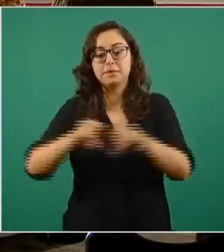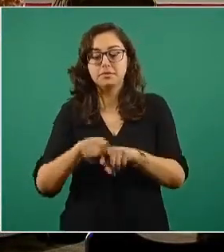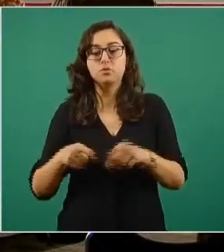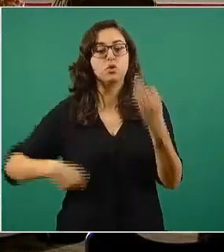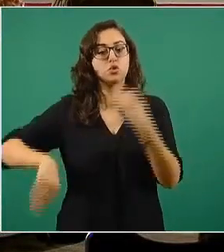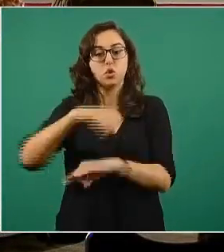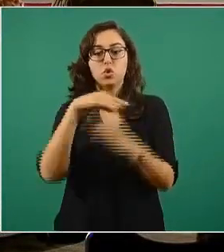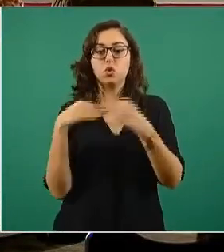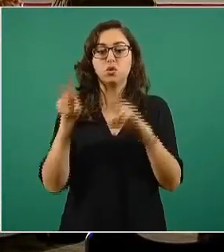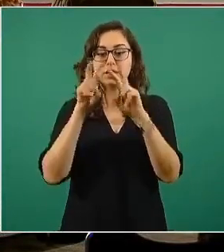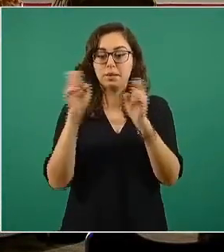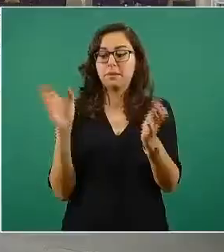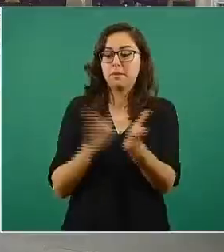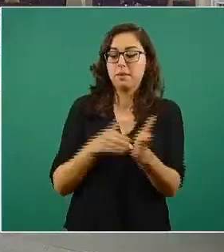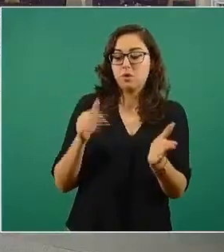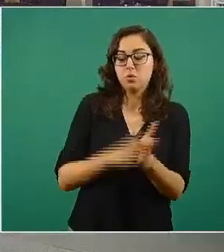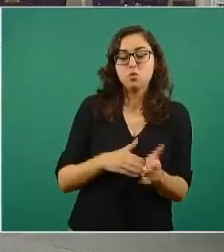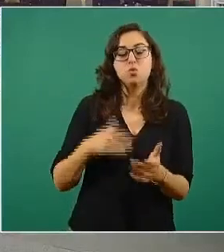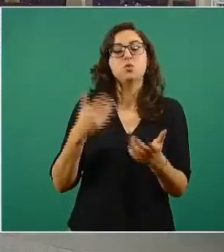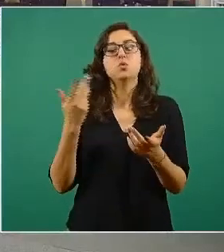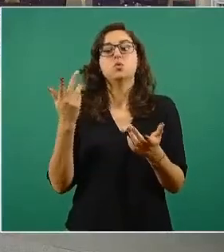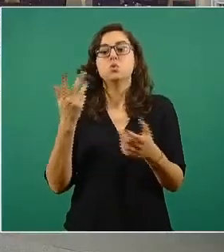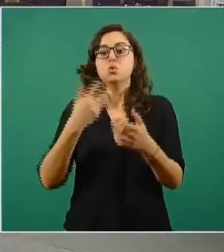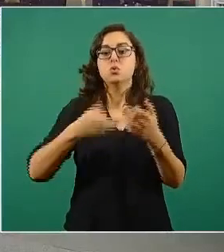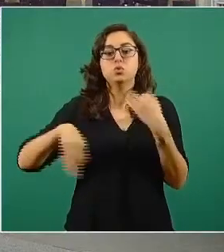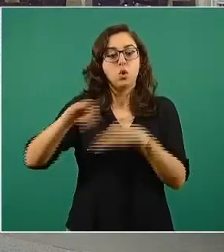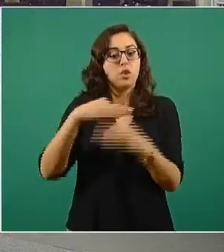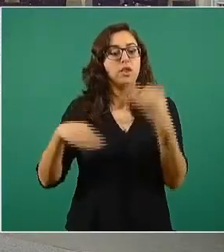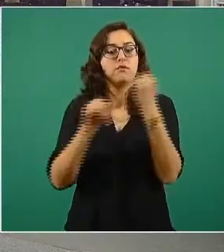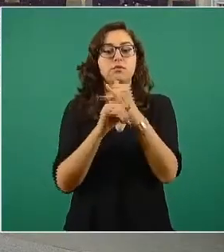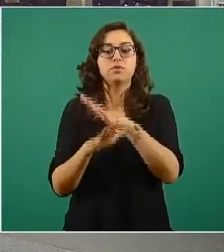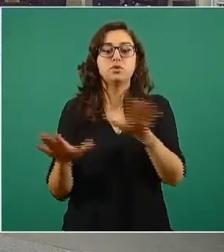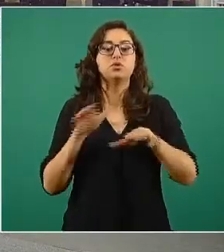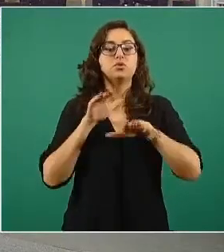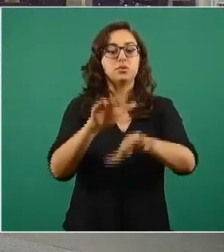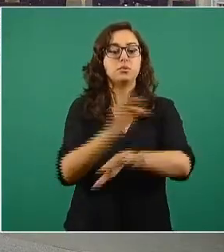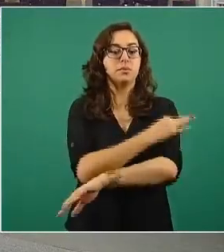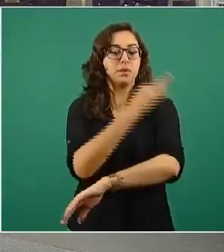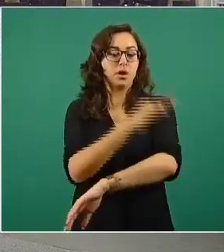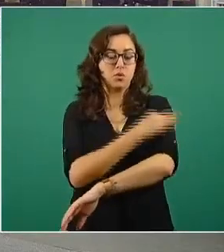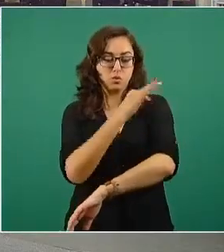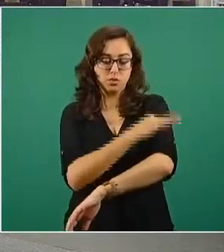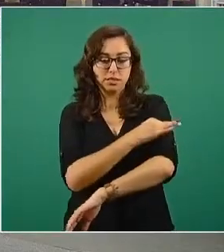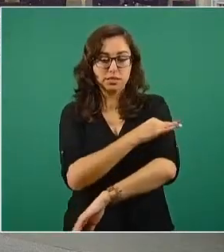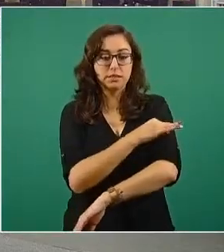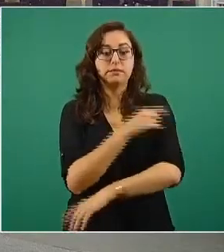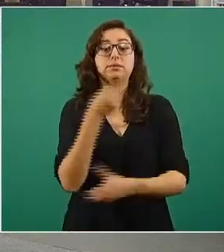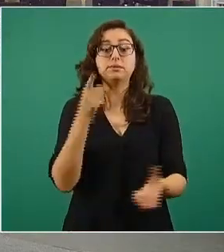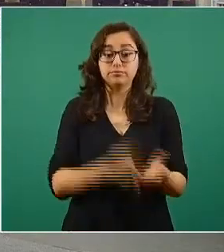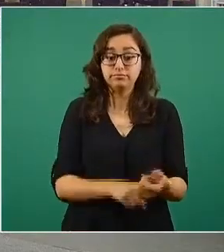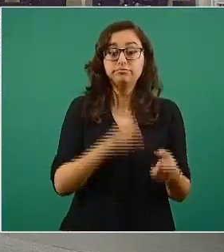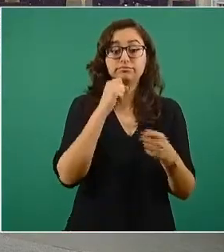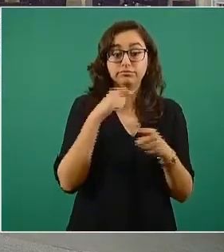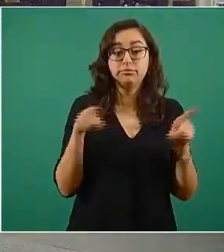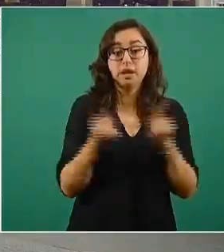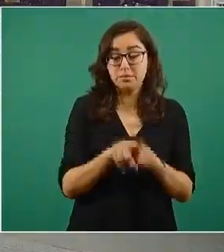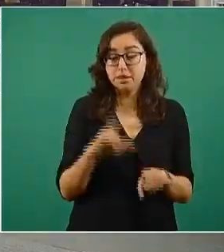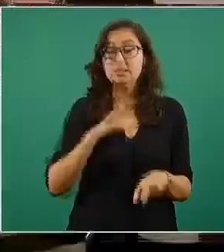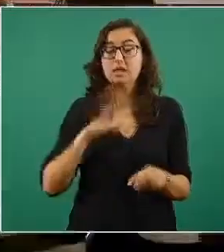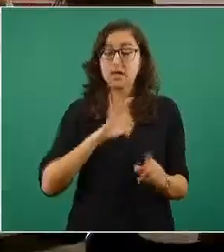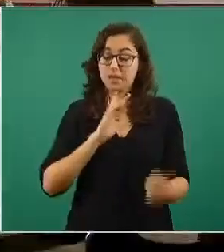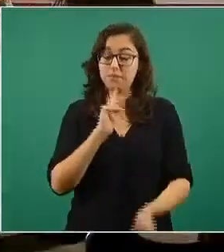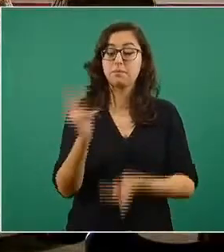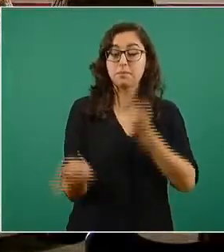también específica de cada una de las vacunas. También en esta documentación vienen algunas